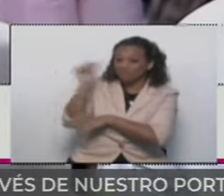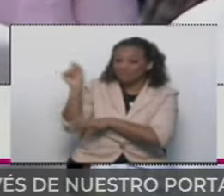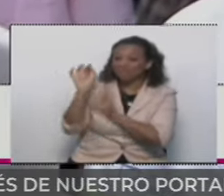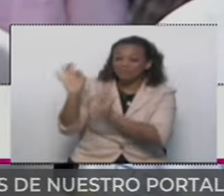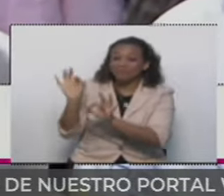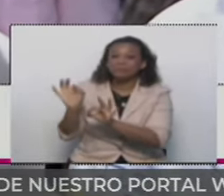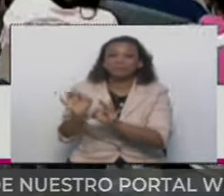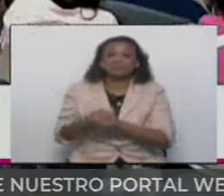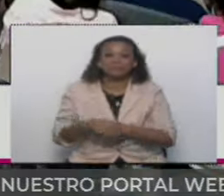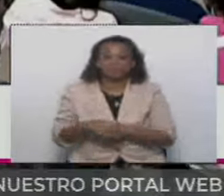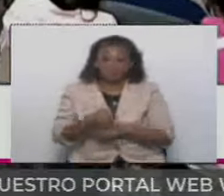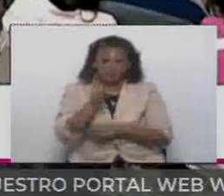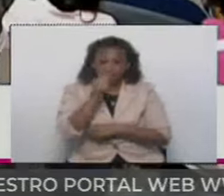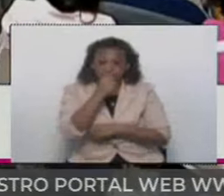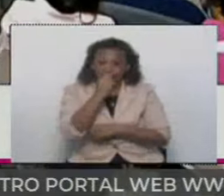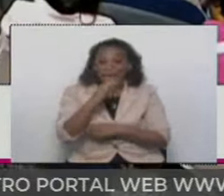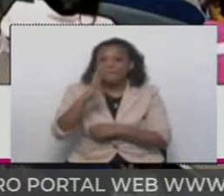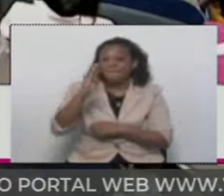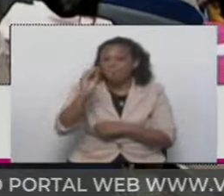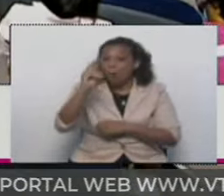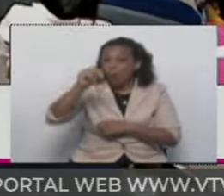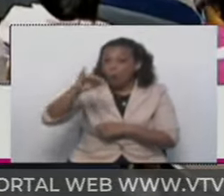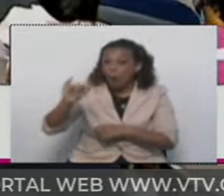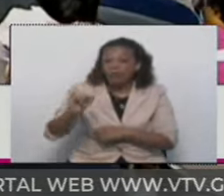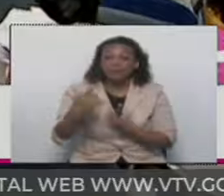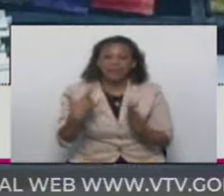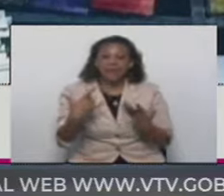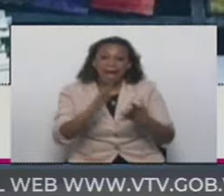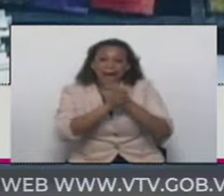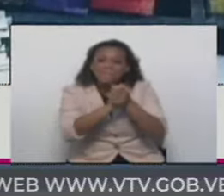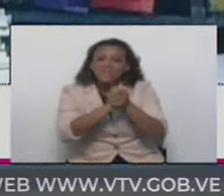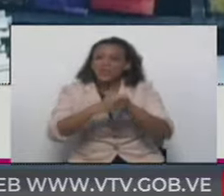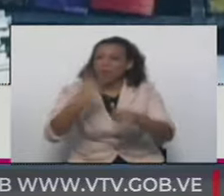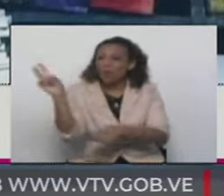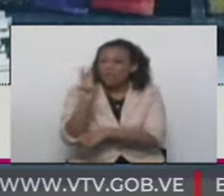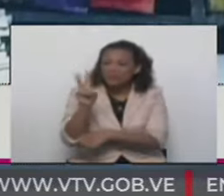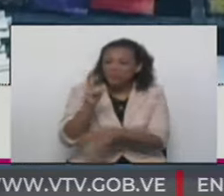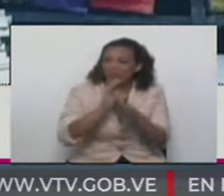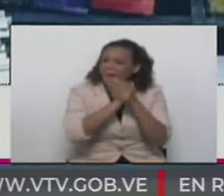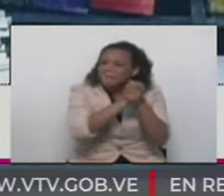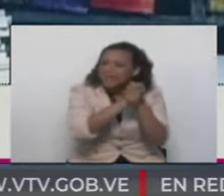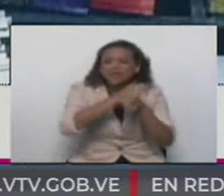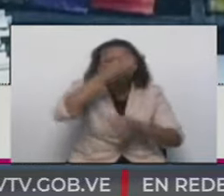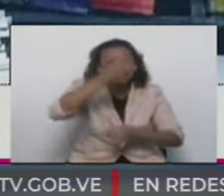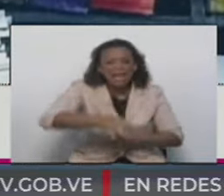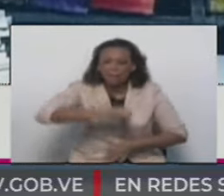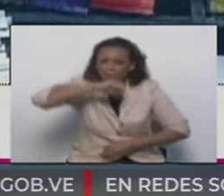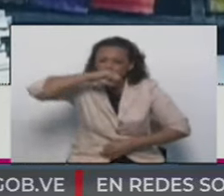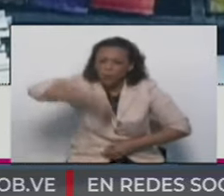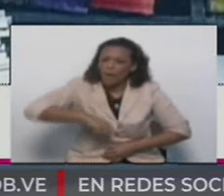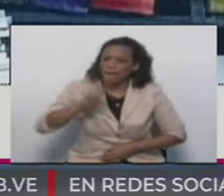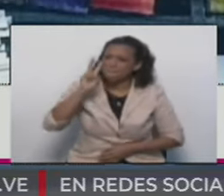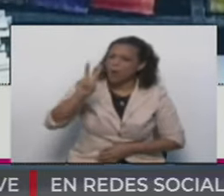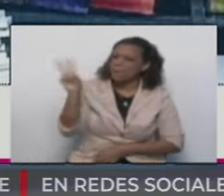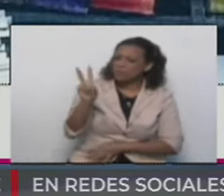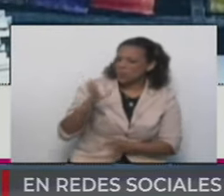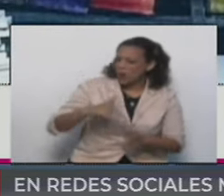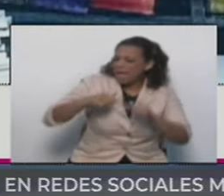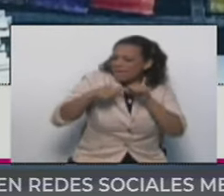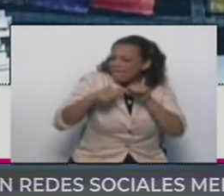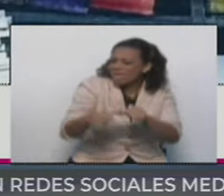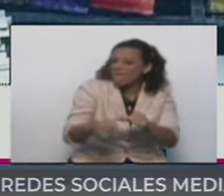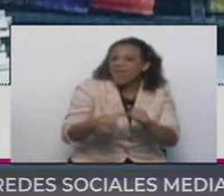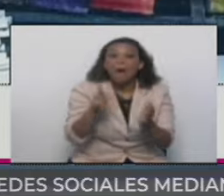a Boni porque es amigo de Venezuela y porque se enamoró de Venezuela y